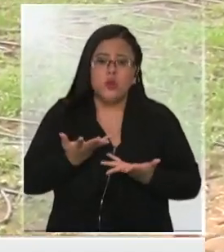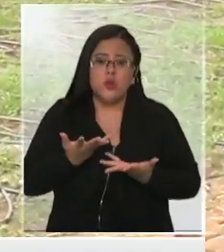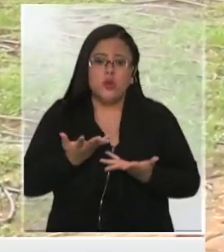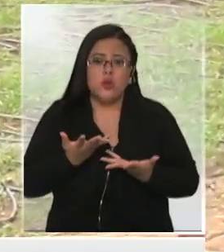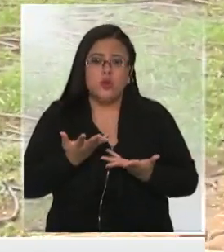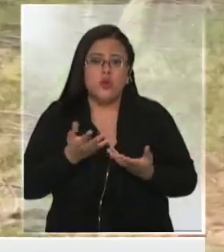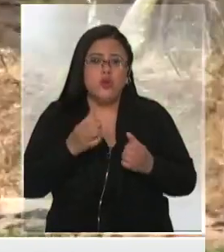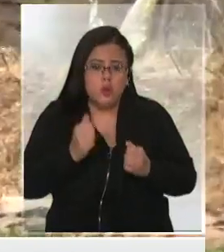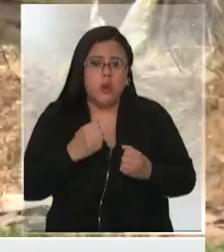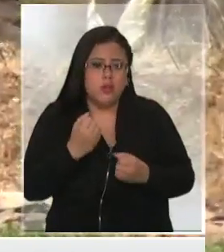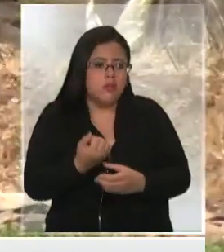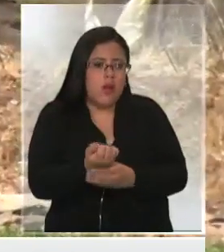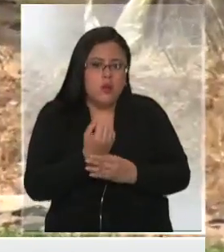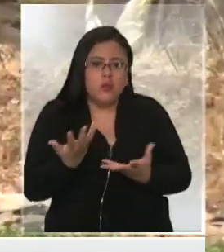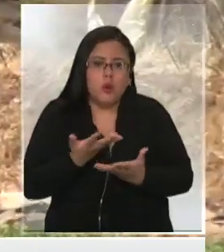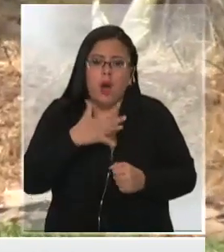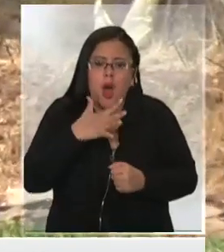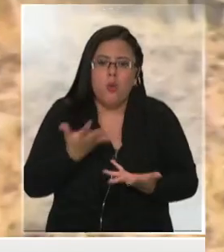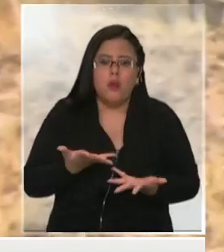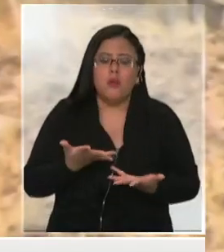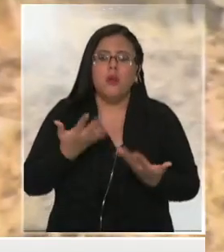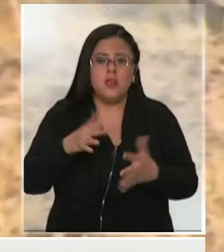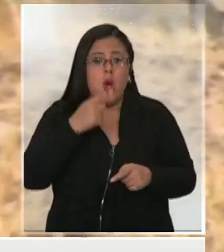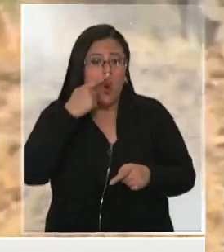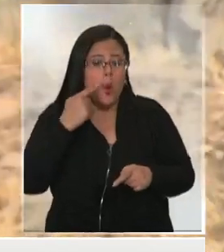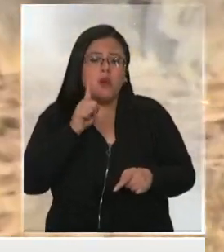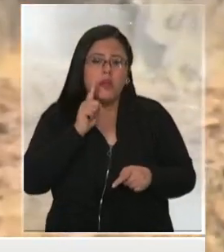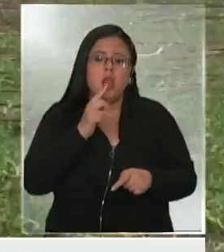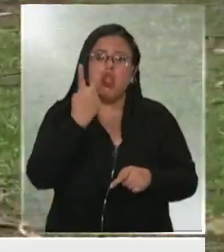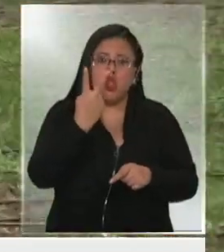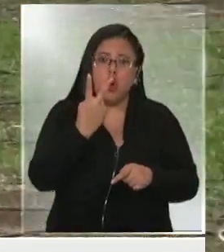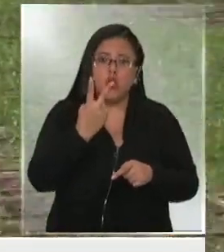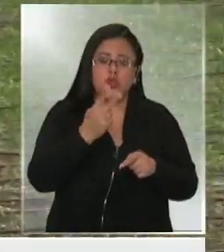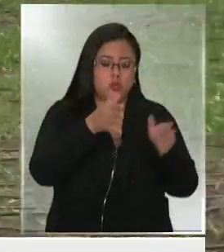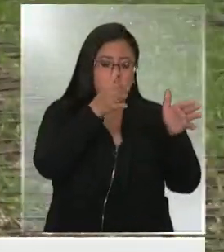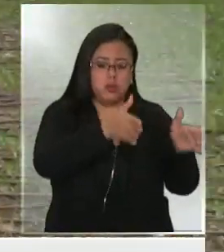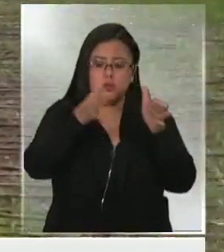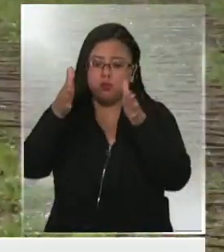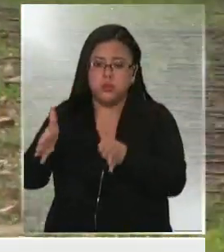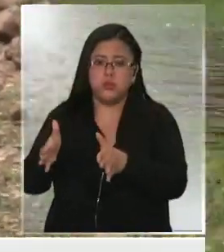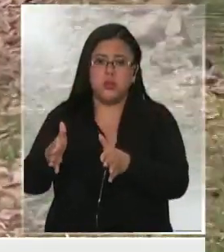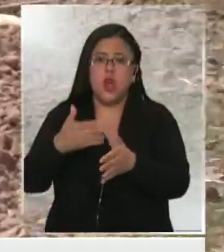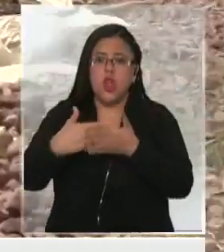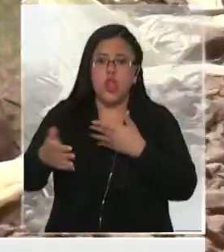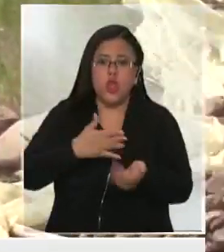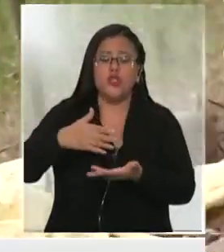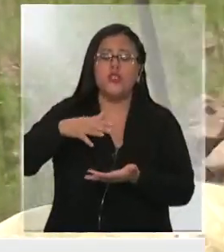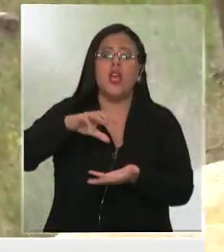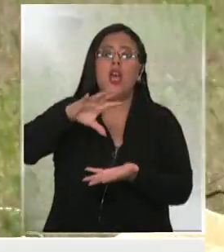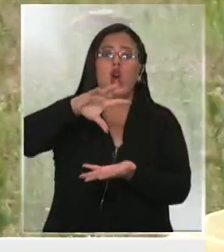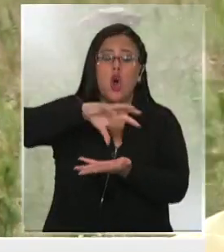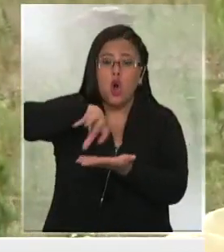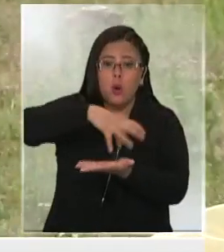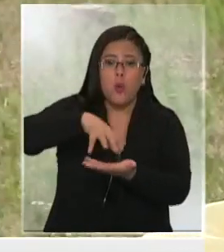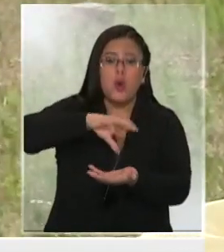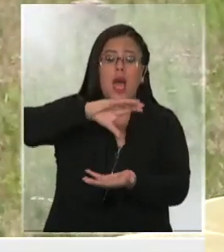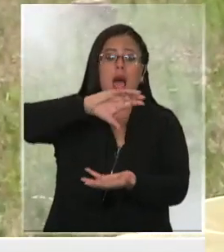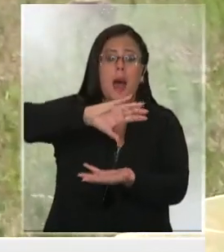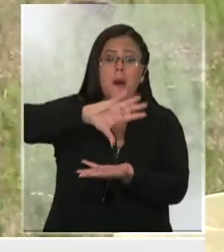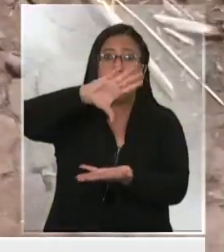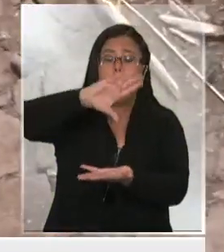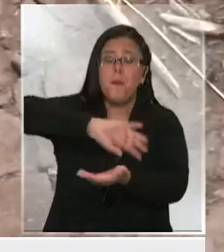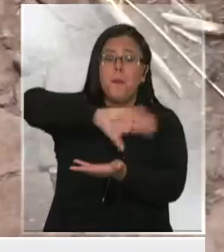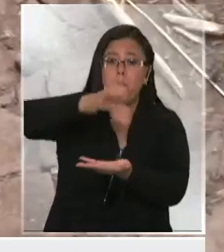el sustento para mi familia. Horacio tiene 2 hectáreas en la comuna de Monte Patria, en la región de Coquimbo. Esta temporada apenas